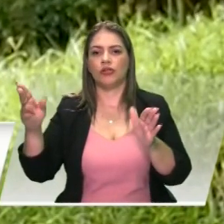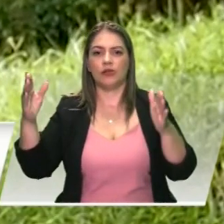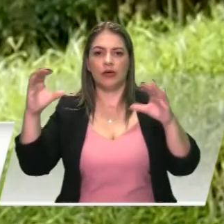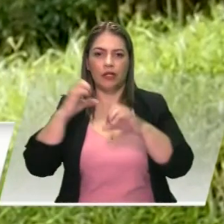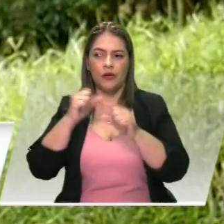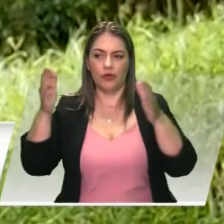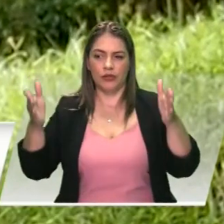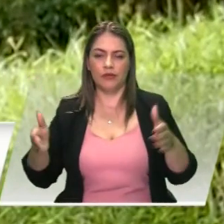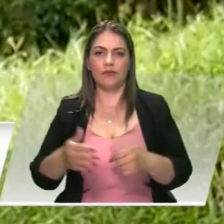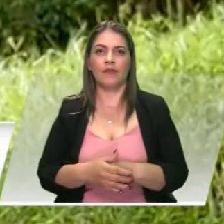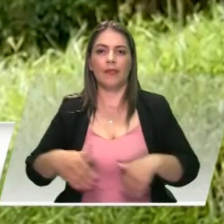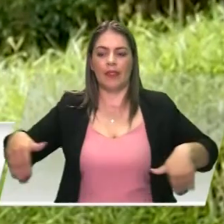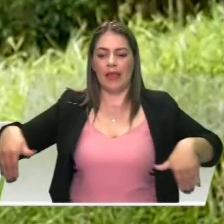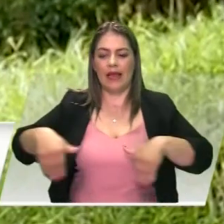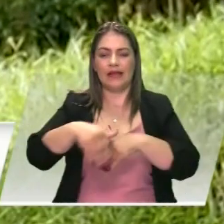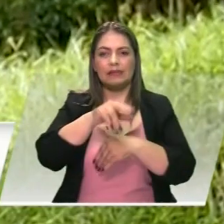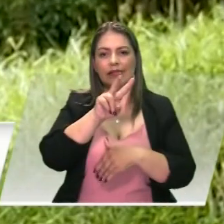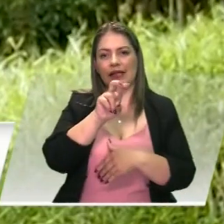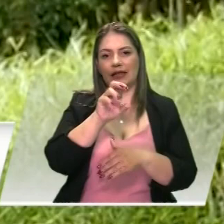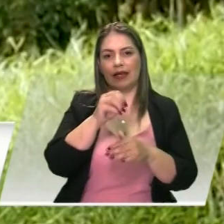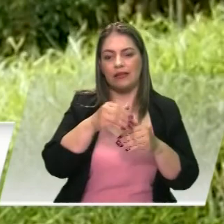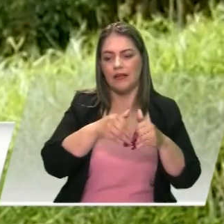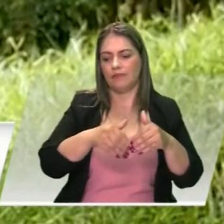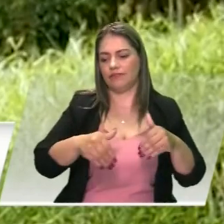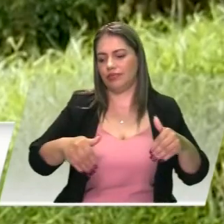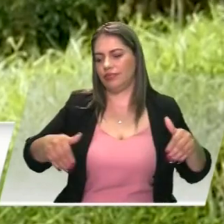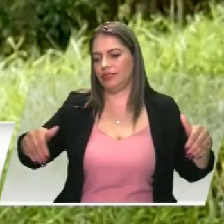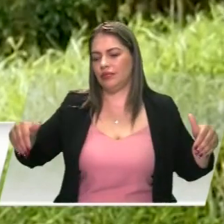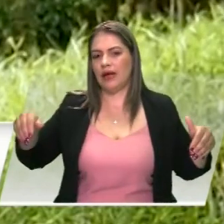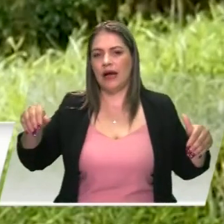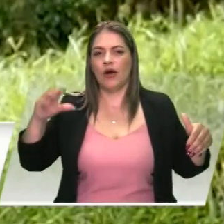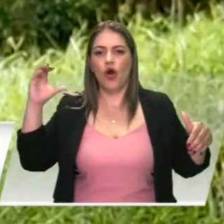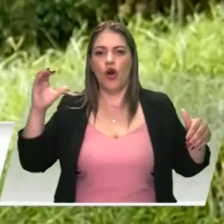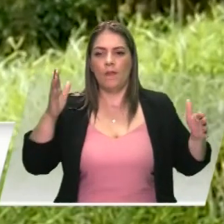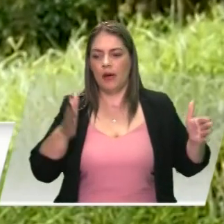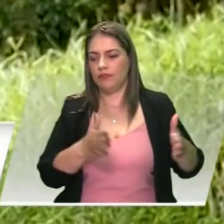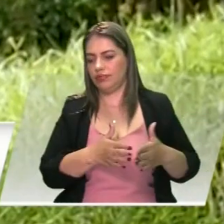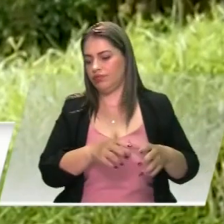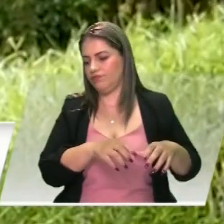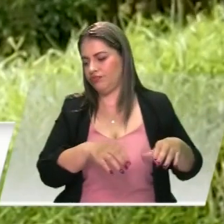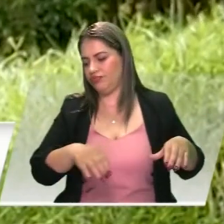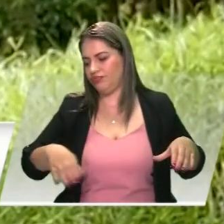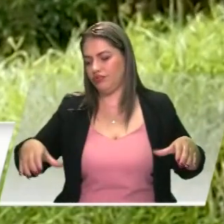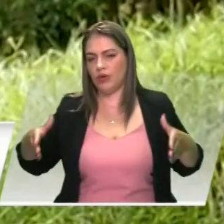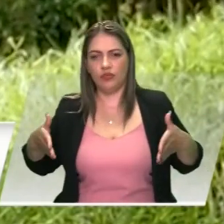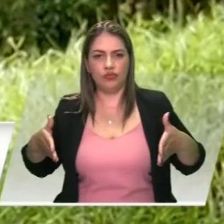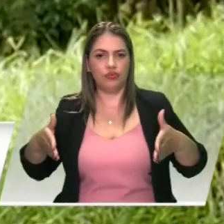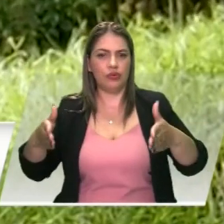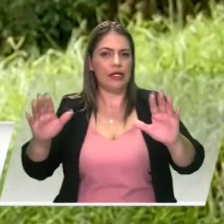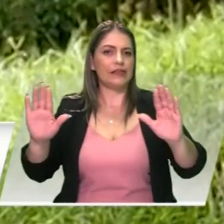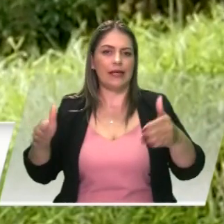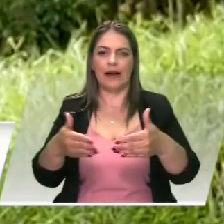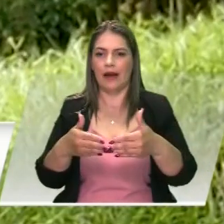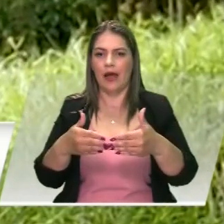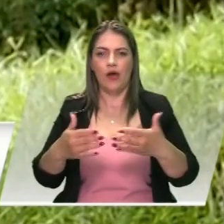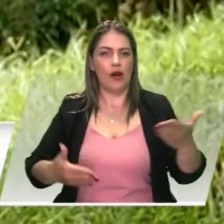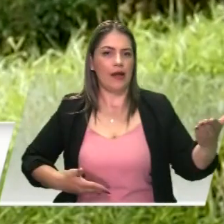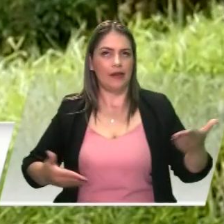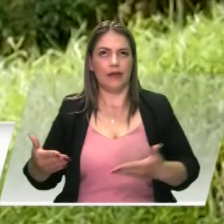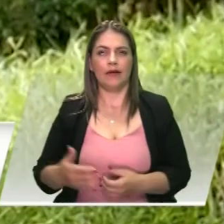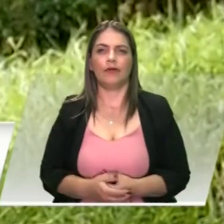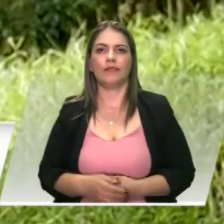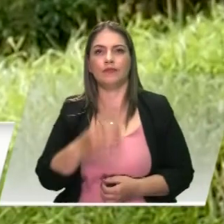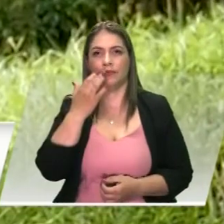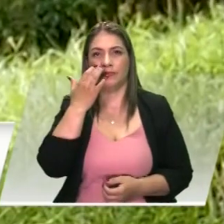a la 76 calle Colombia por toda la canalización y se extiende hasta el